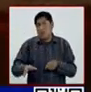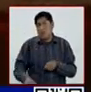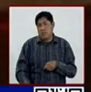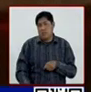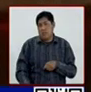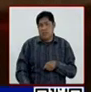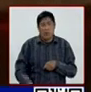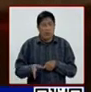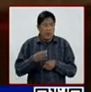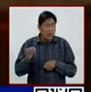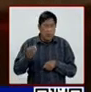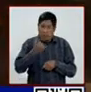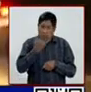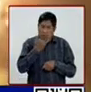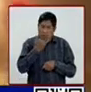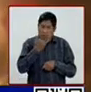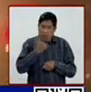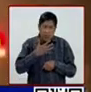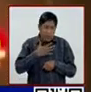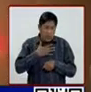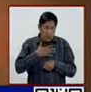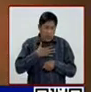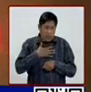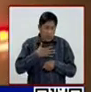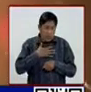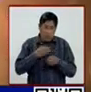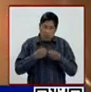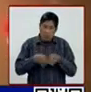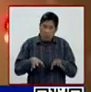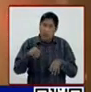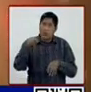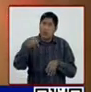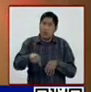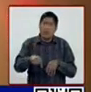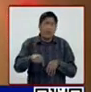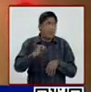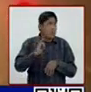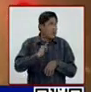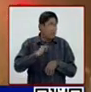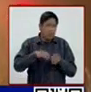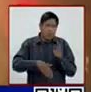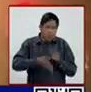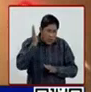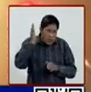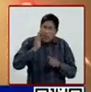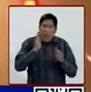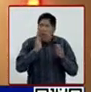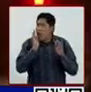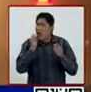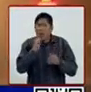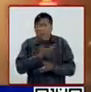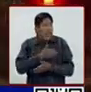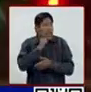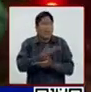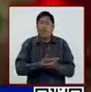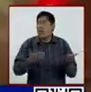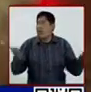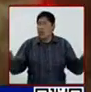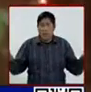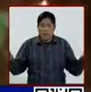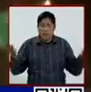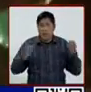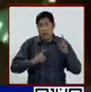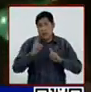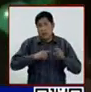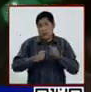y el día de cuando amiga lo perdía dentro y de ahí yo salí entonces ahí ahí diciendo ya habían entrado algunos